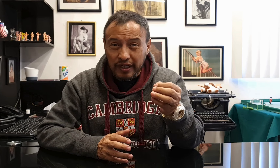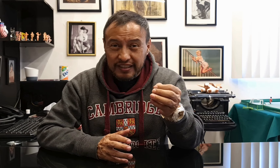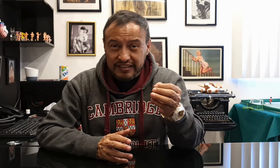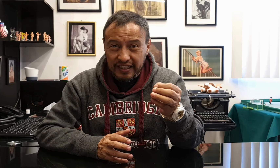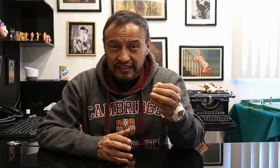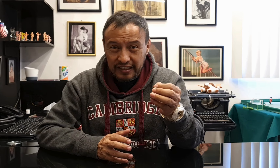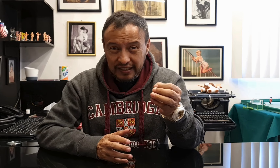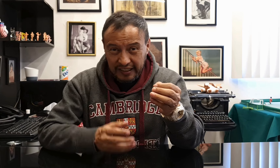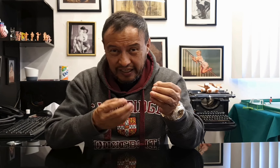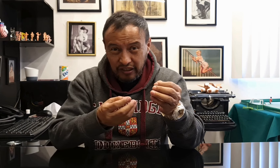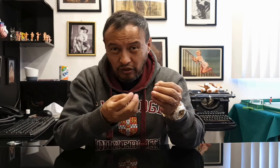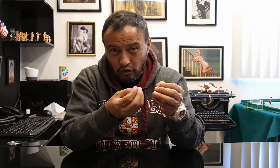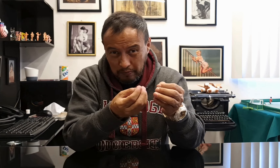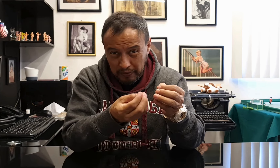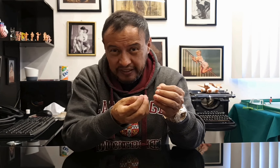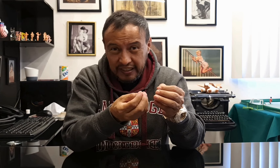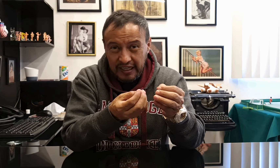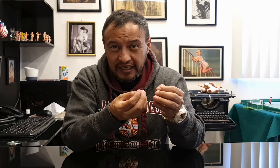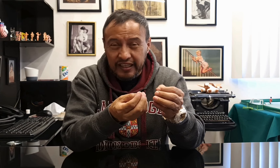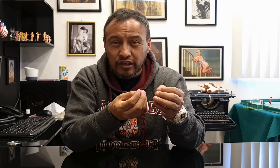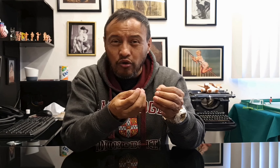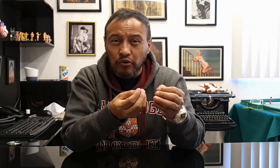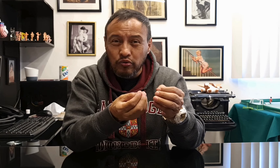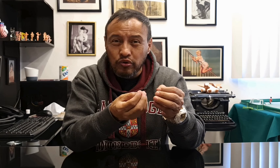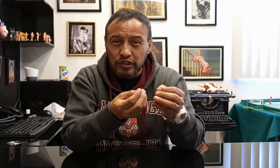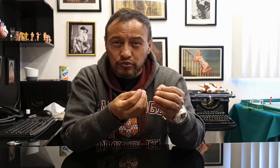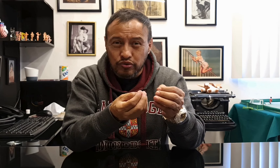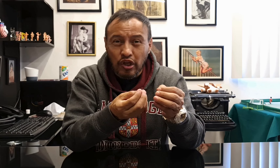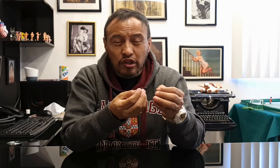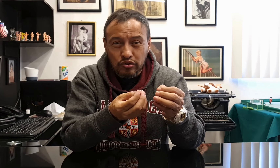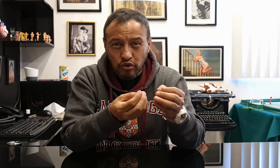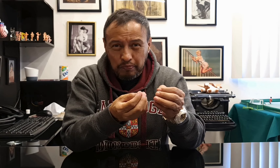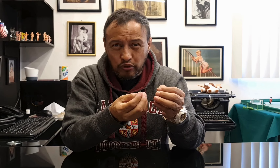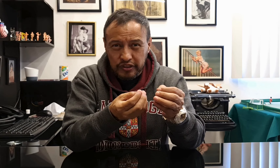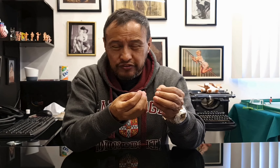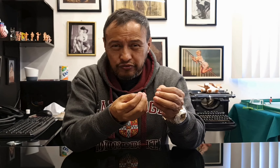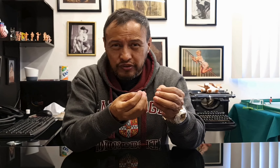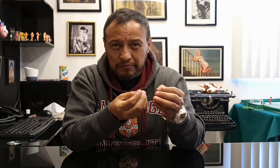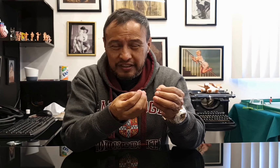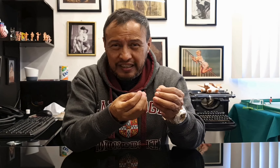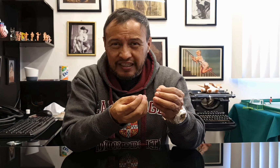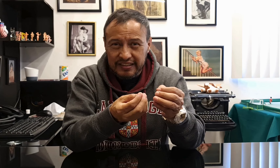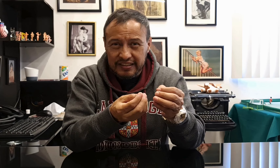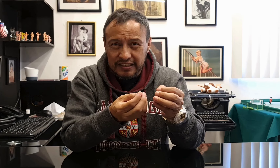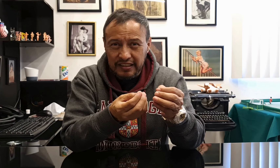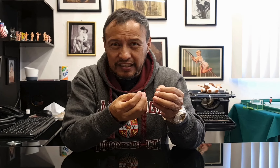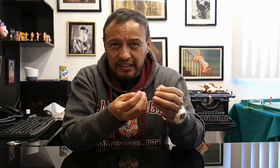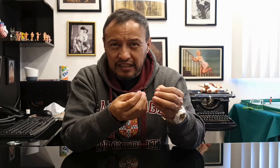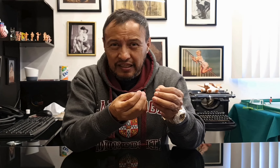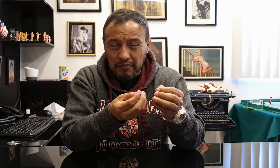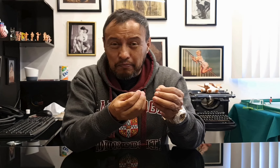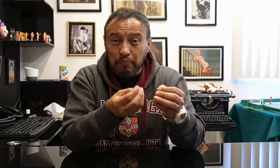la democracia que comprende a la ley como uno de sus soportes fundamentales,